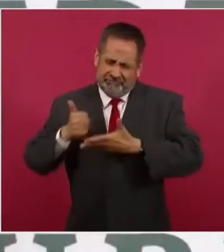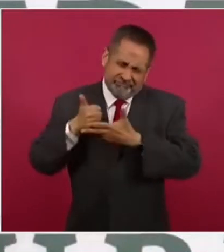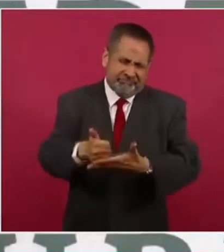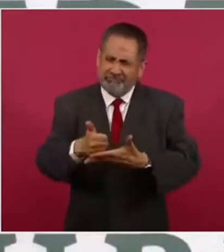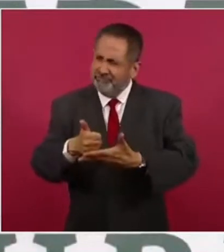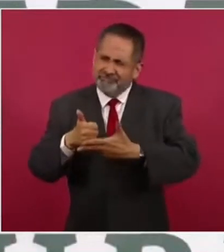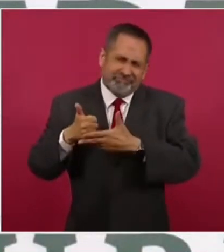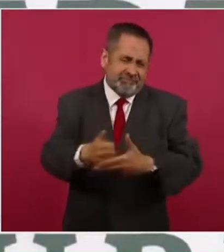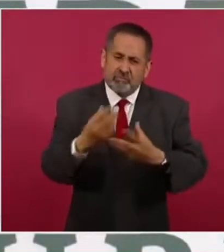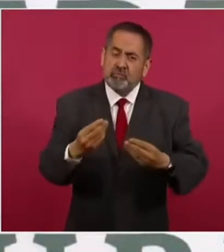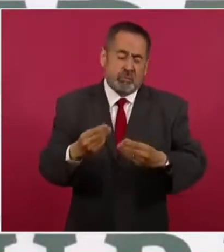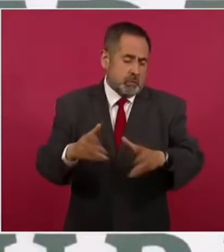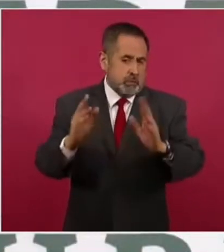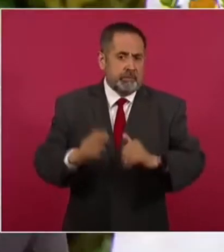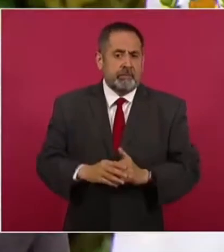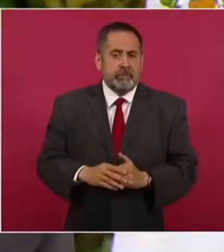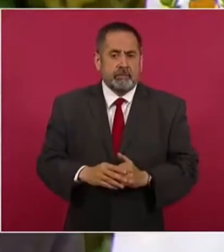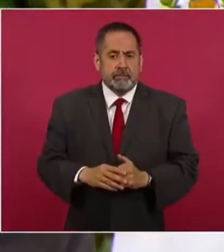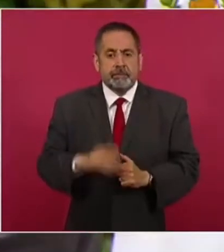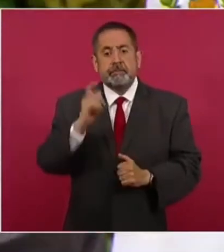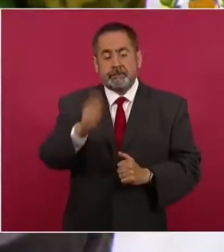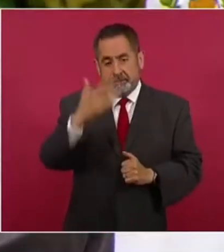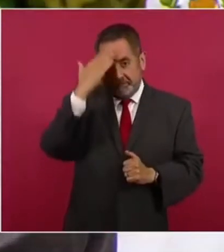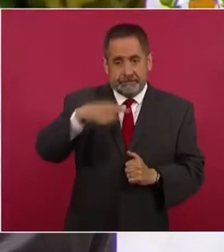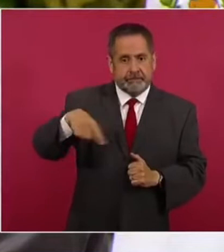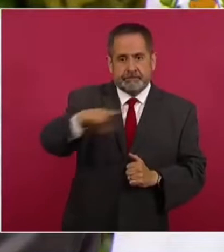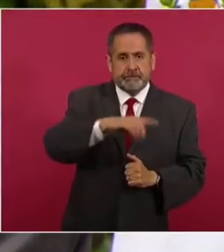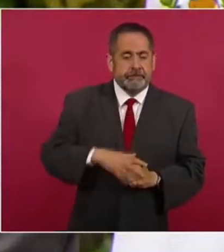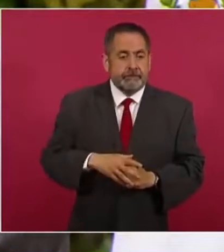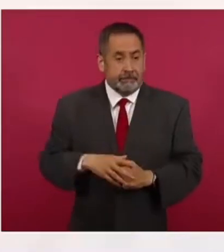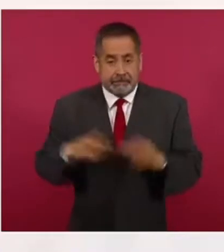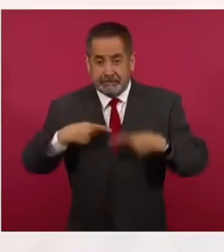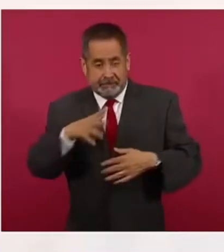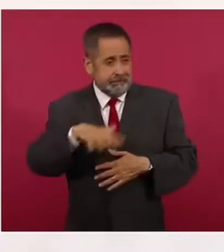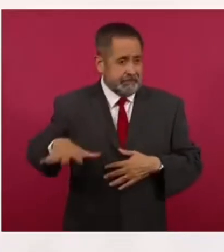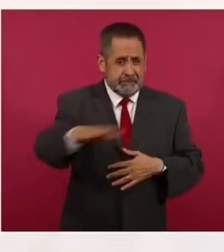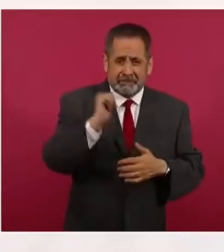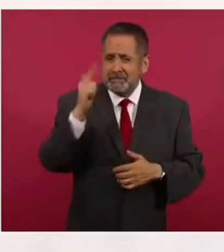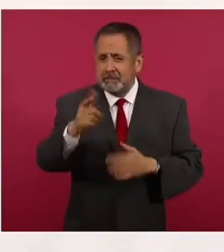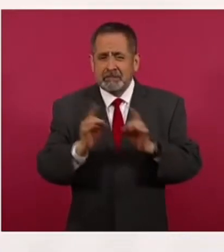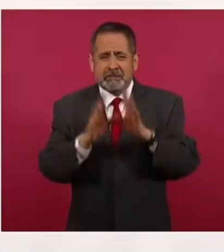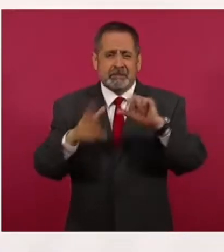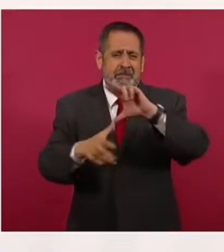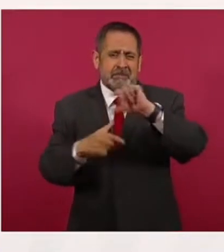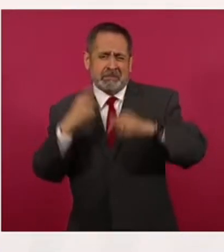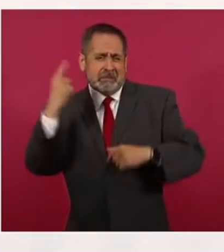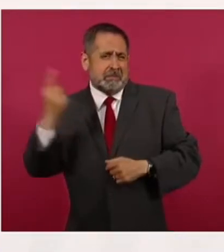Ayudamos cuando la población civil sufre por